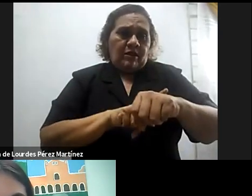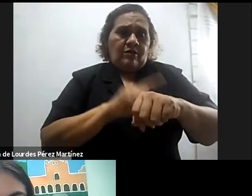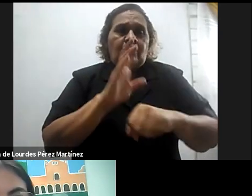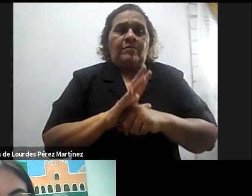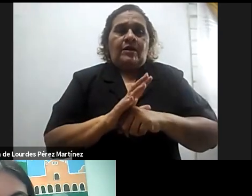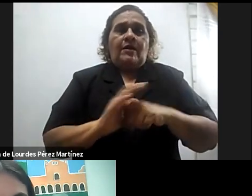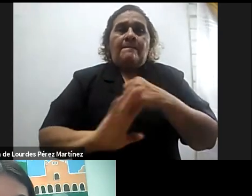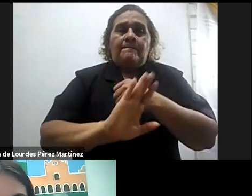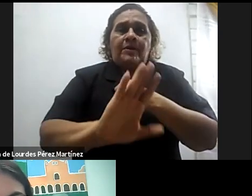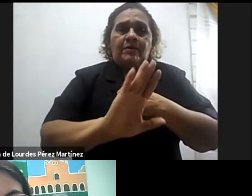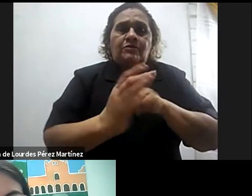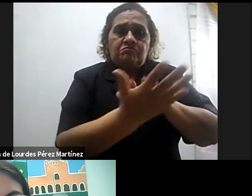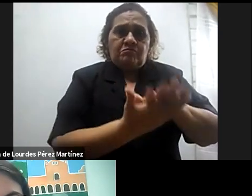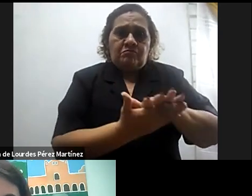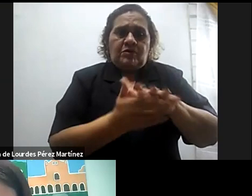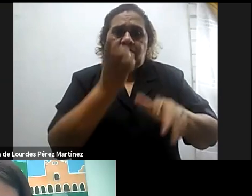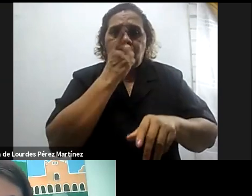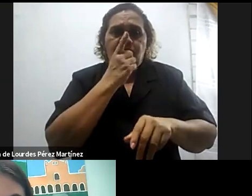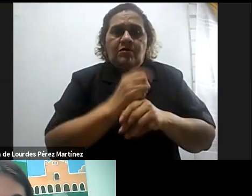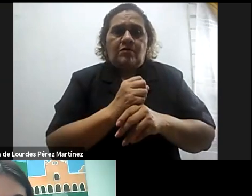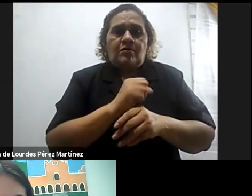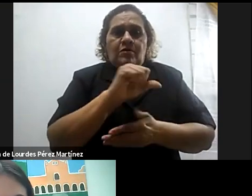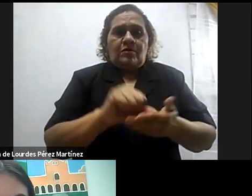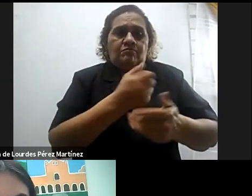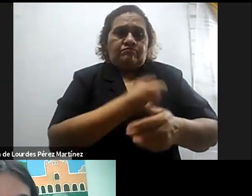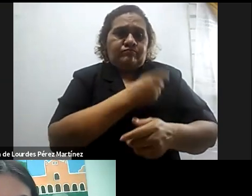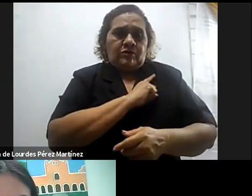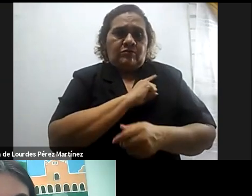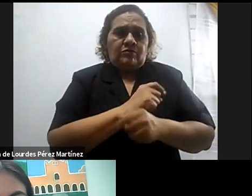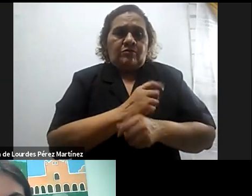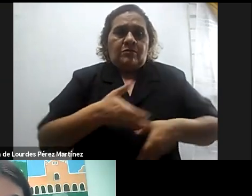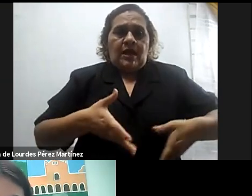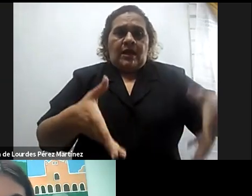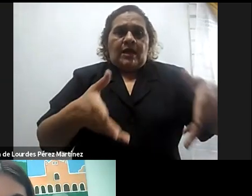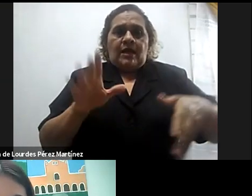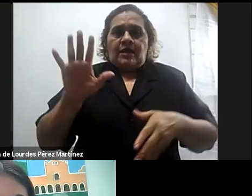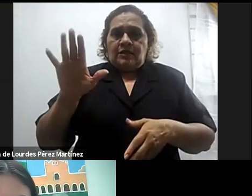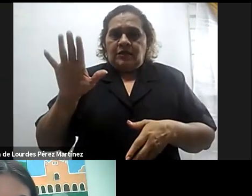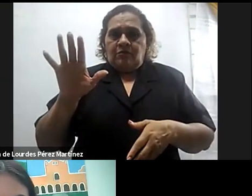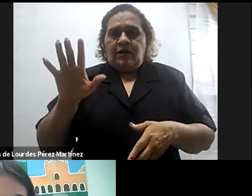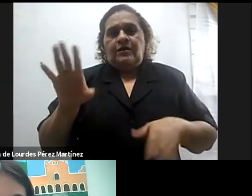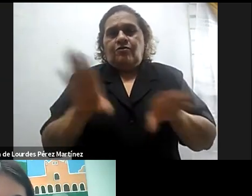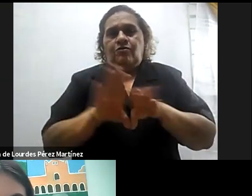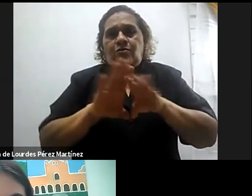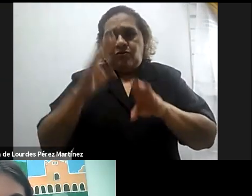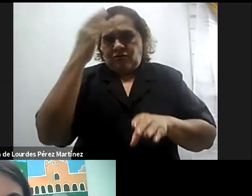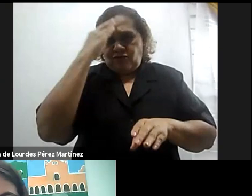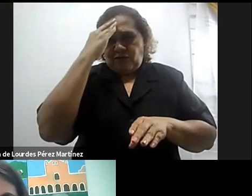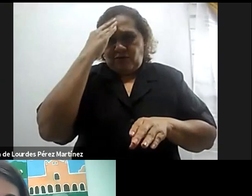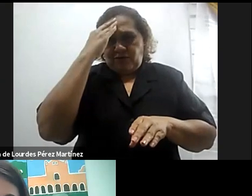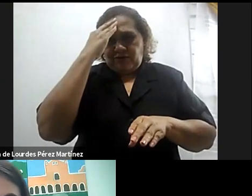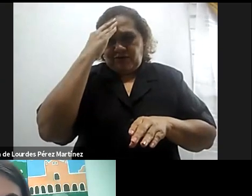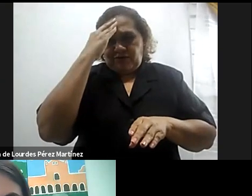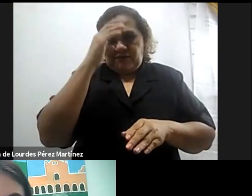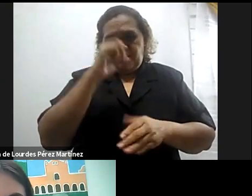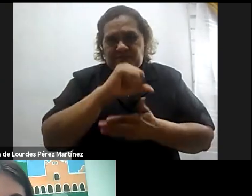de pie diabético. El Centro de Salud de Mérida, que es el de la calle 50, ¿no? Como lo conocemos todos aquí en Mérida, el de la